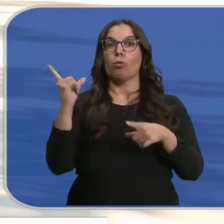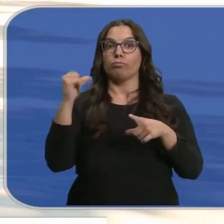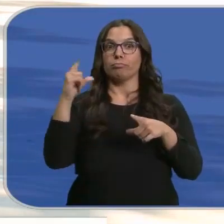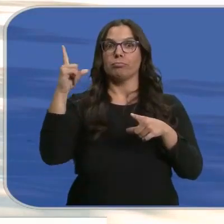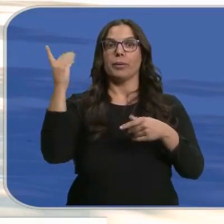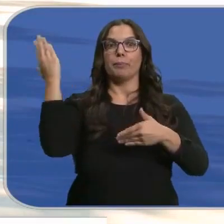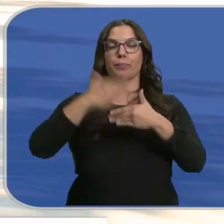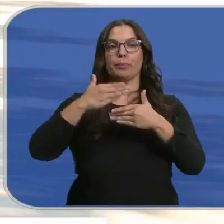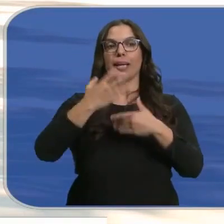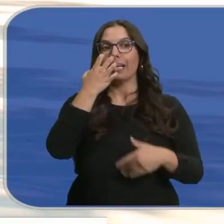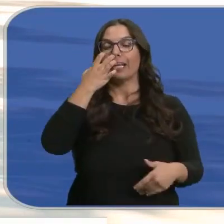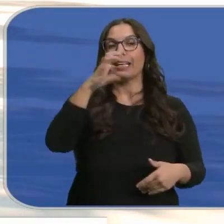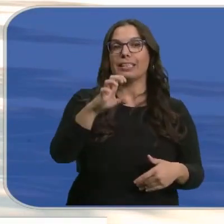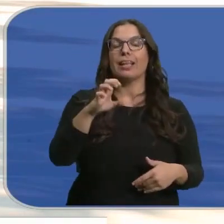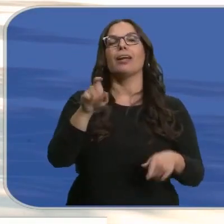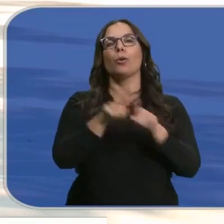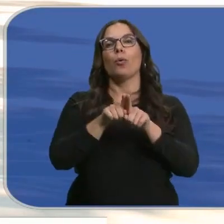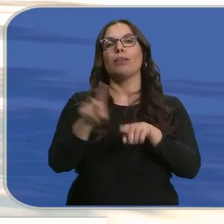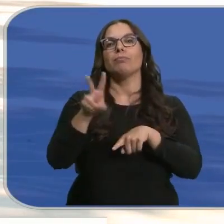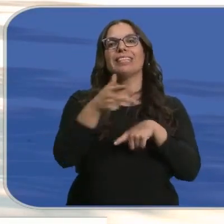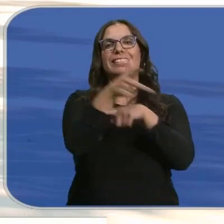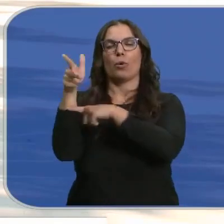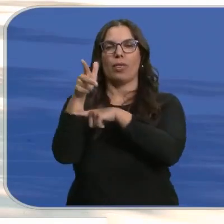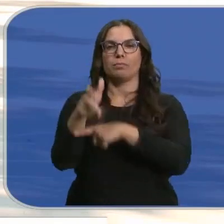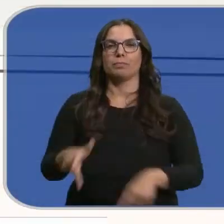gesto... ...y gritar al unísono... ...Pucela se rueda.